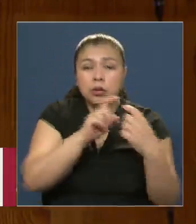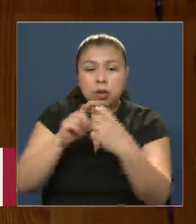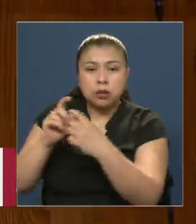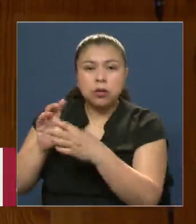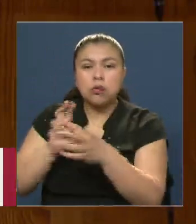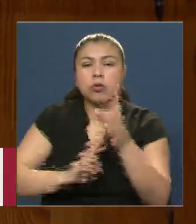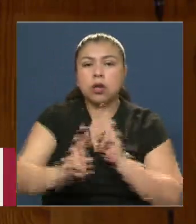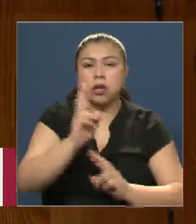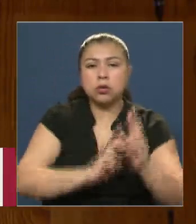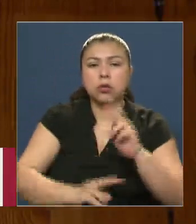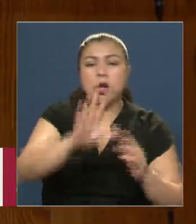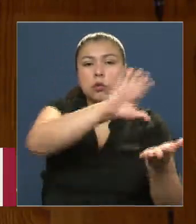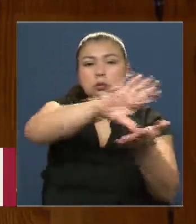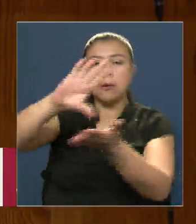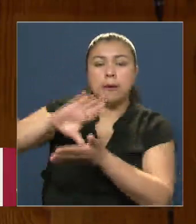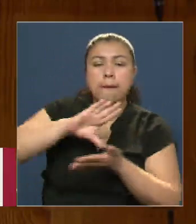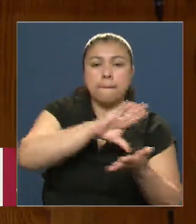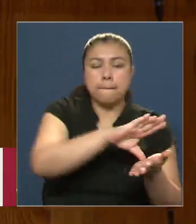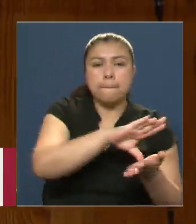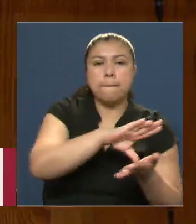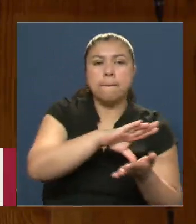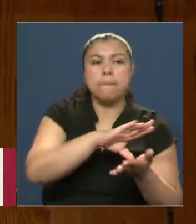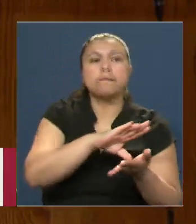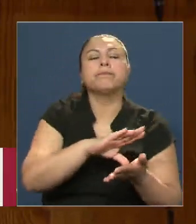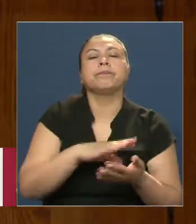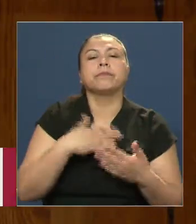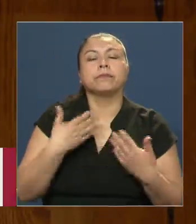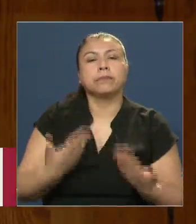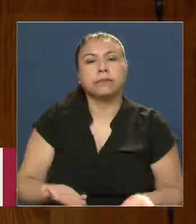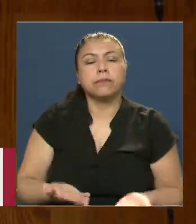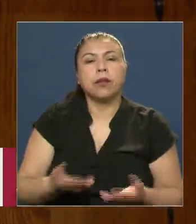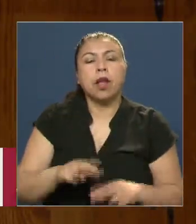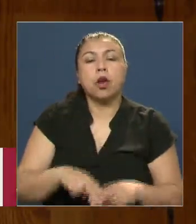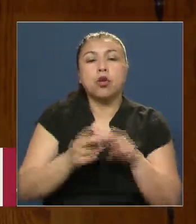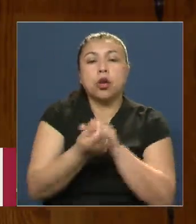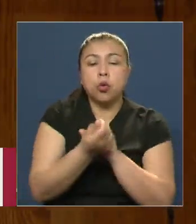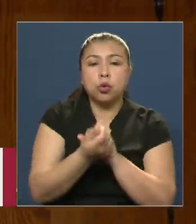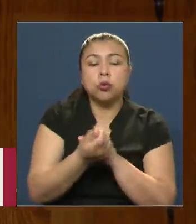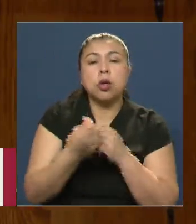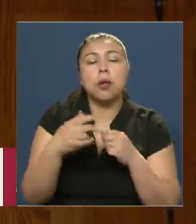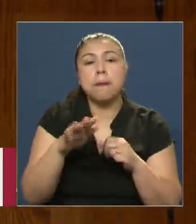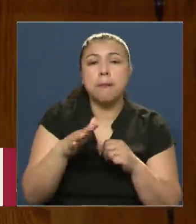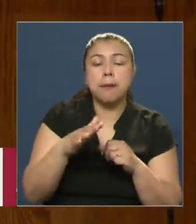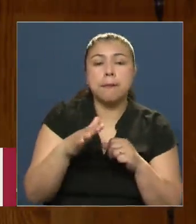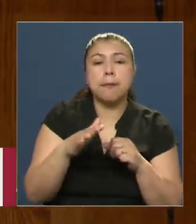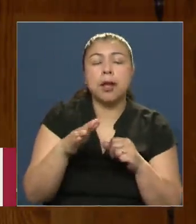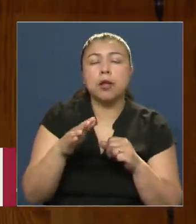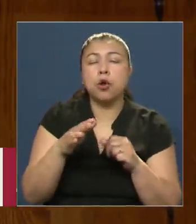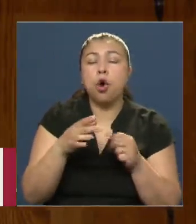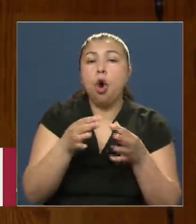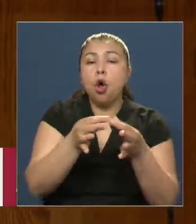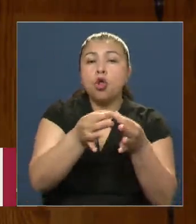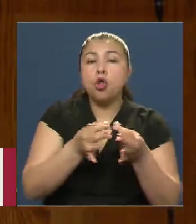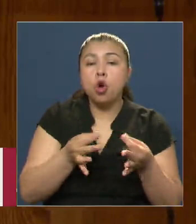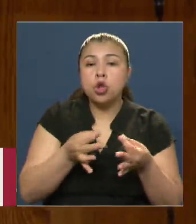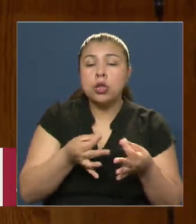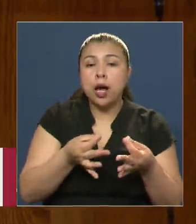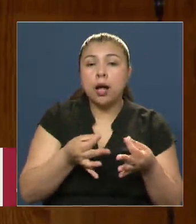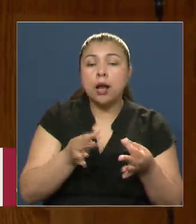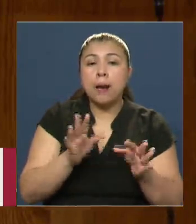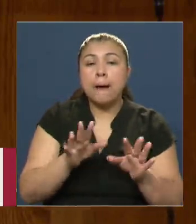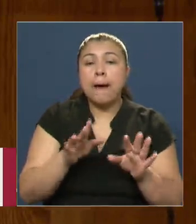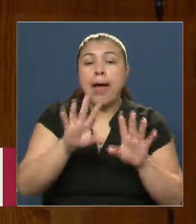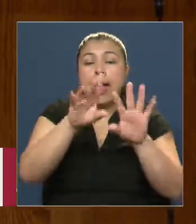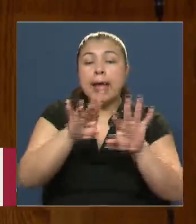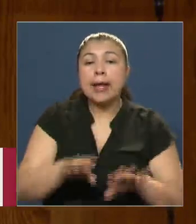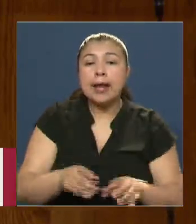policías de los demás países de la orbe. En cuanto a los recursos, estimaron atendible la suma consignación en el